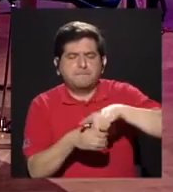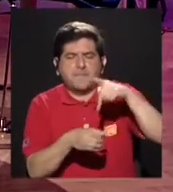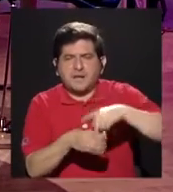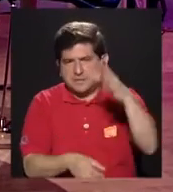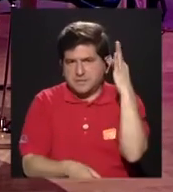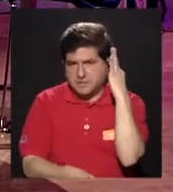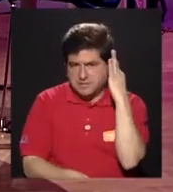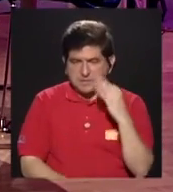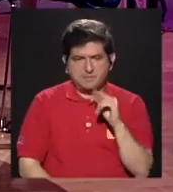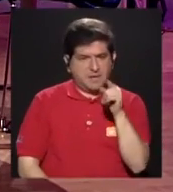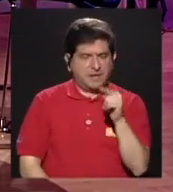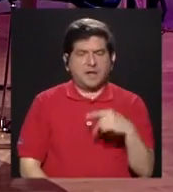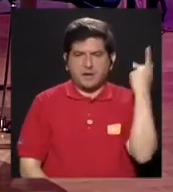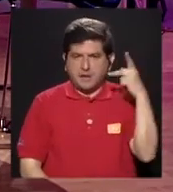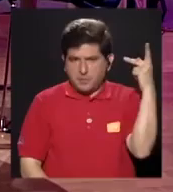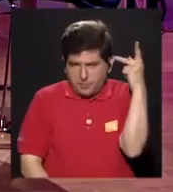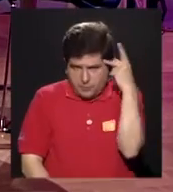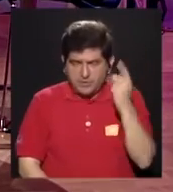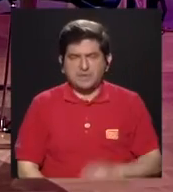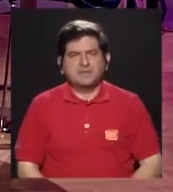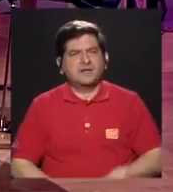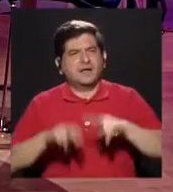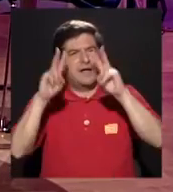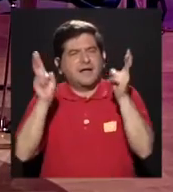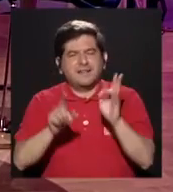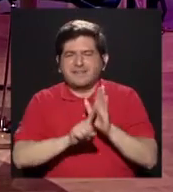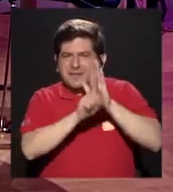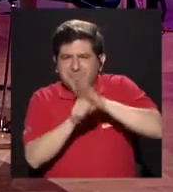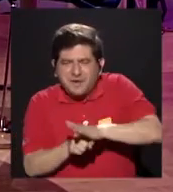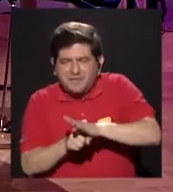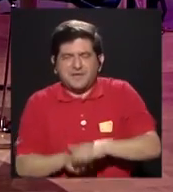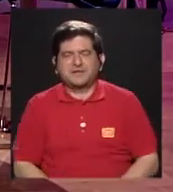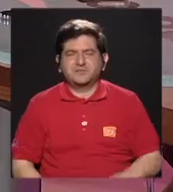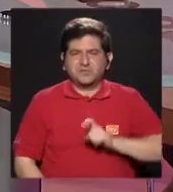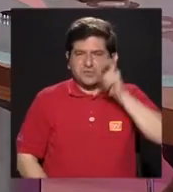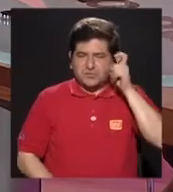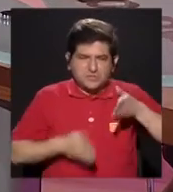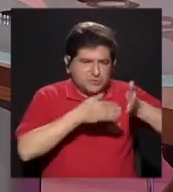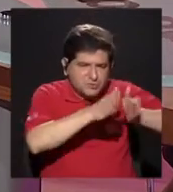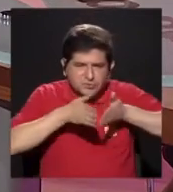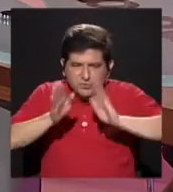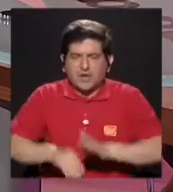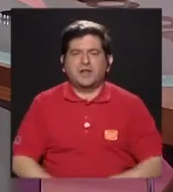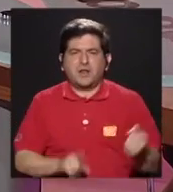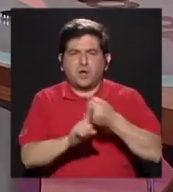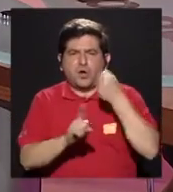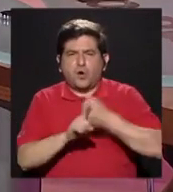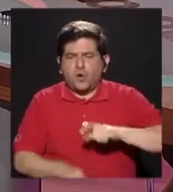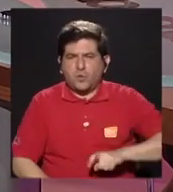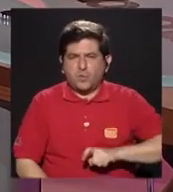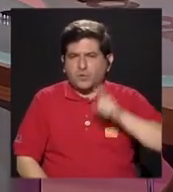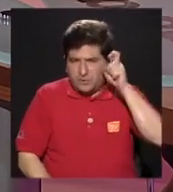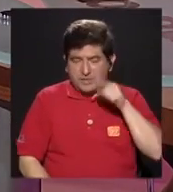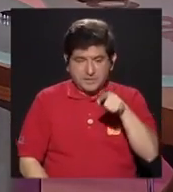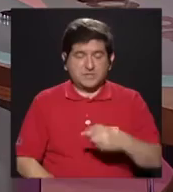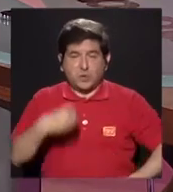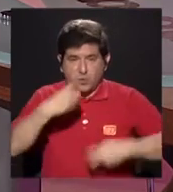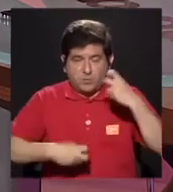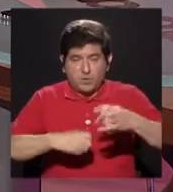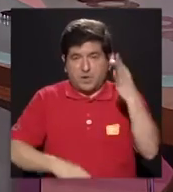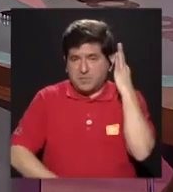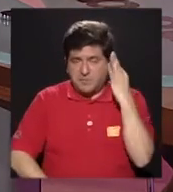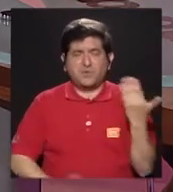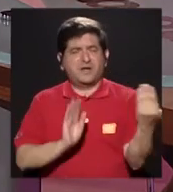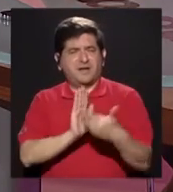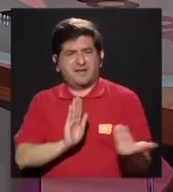en en política el tema de acoso sexual callejero el tema de violencia sexual esos son problemas que las mujeres sufrimos